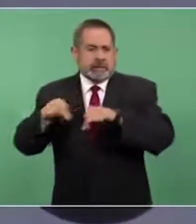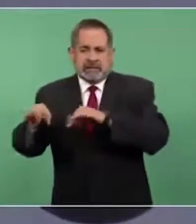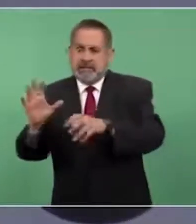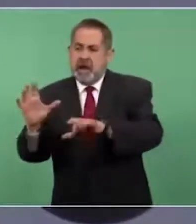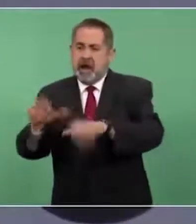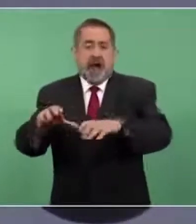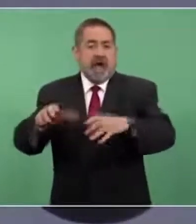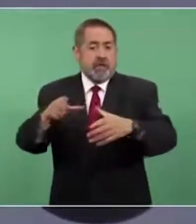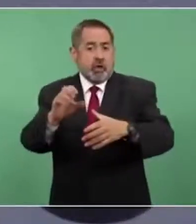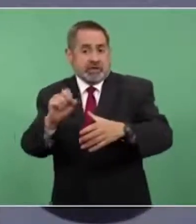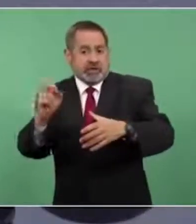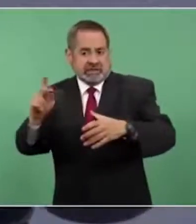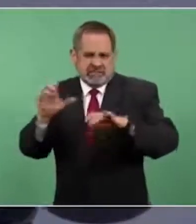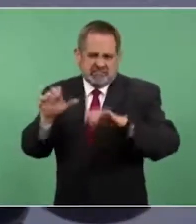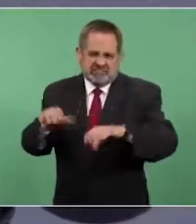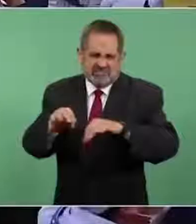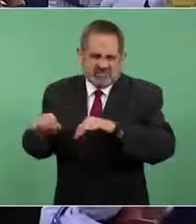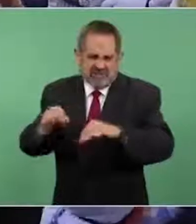de la educación.